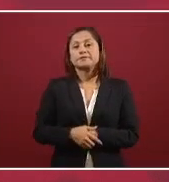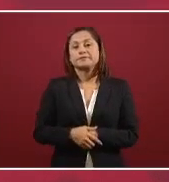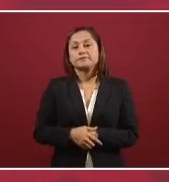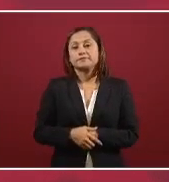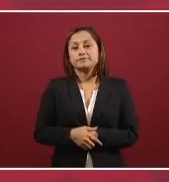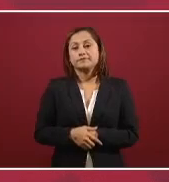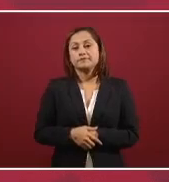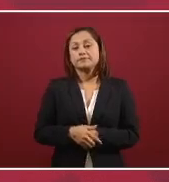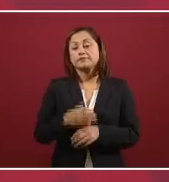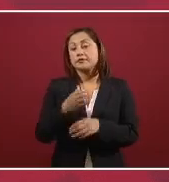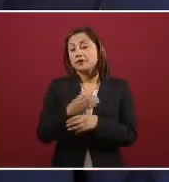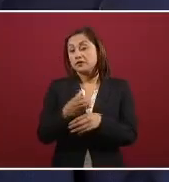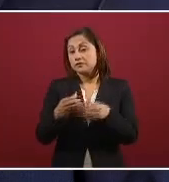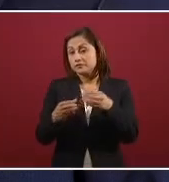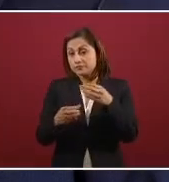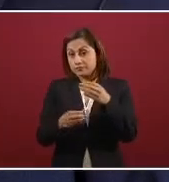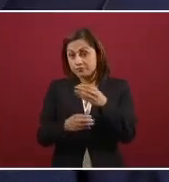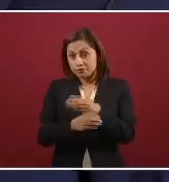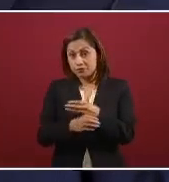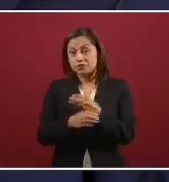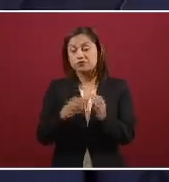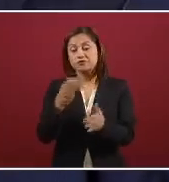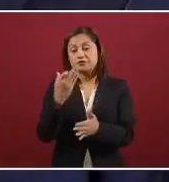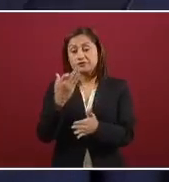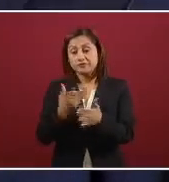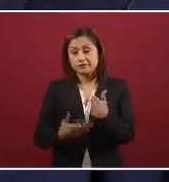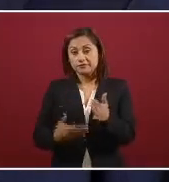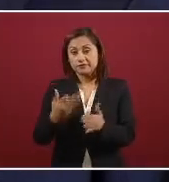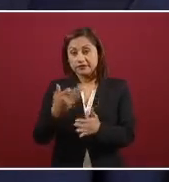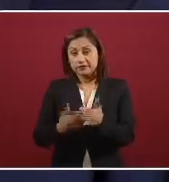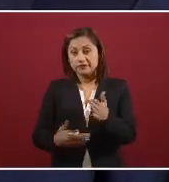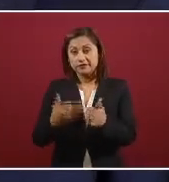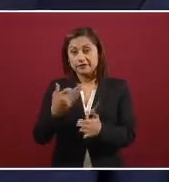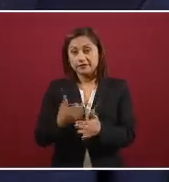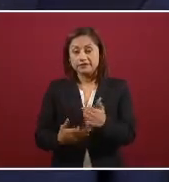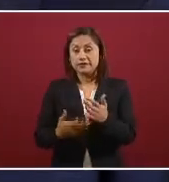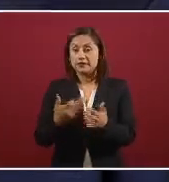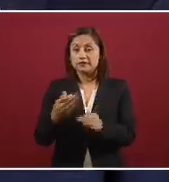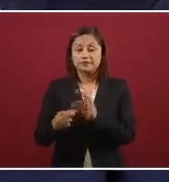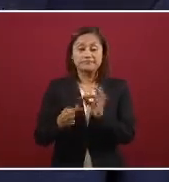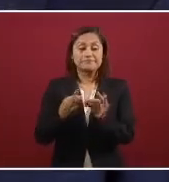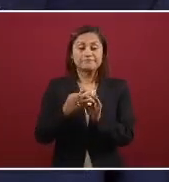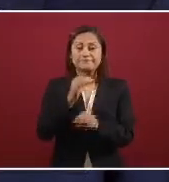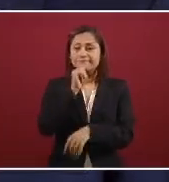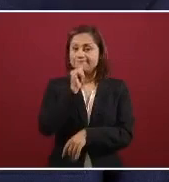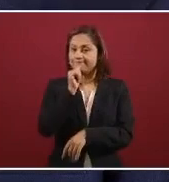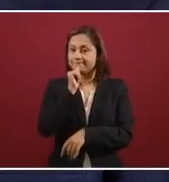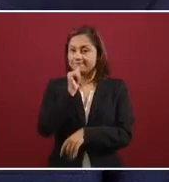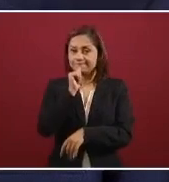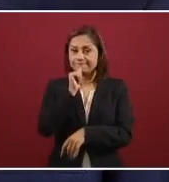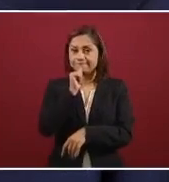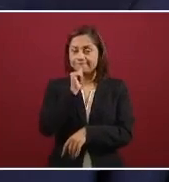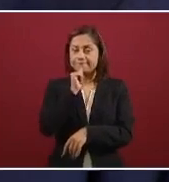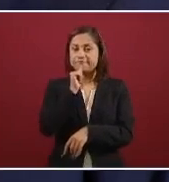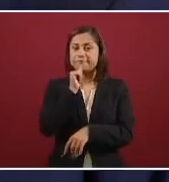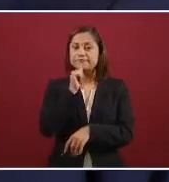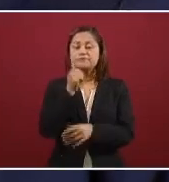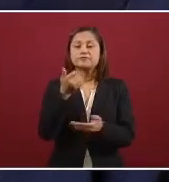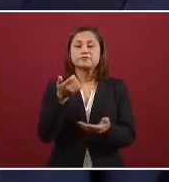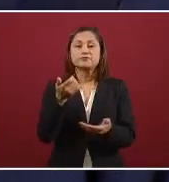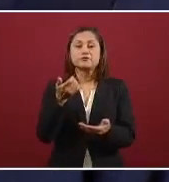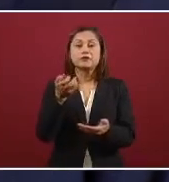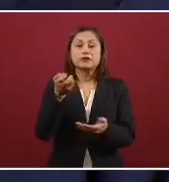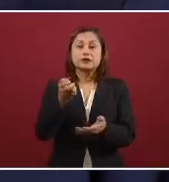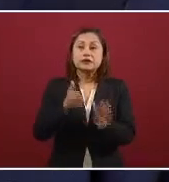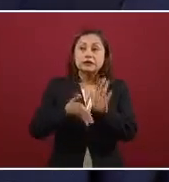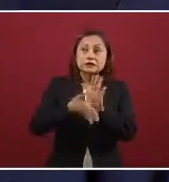No se han concluido las obras, lo que tiene